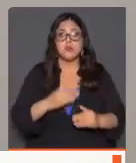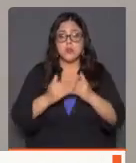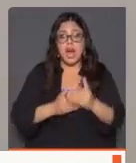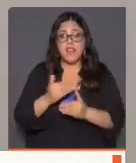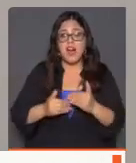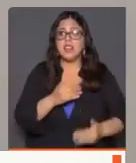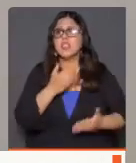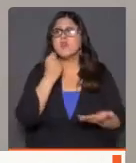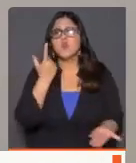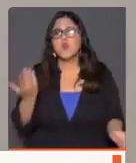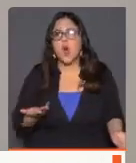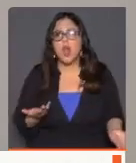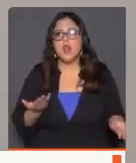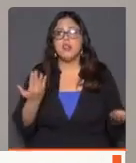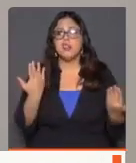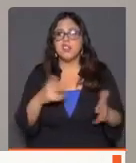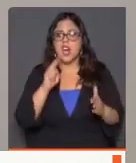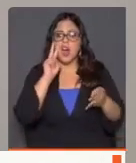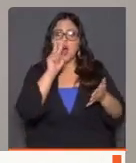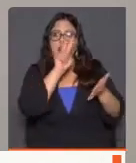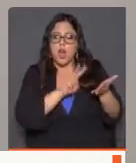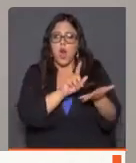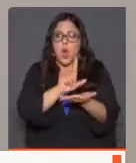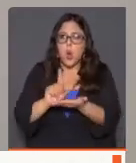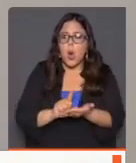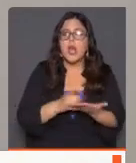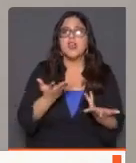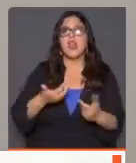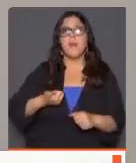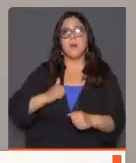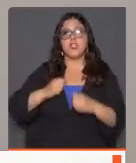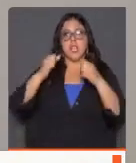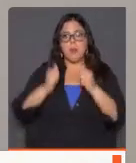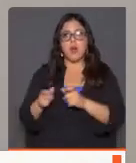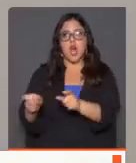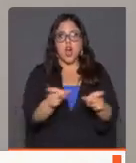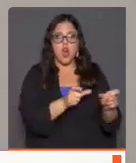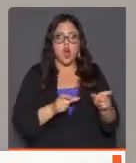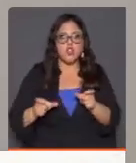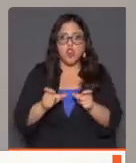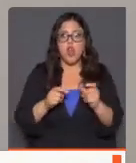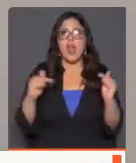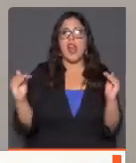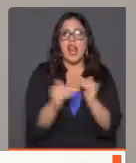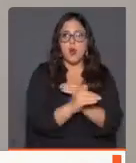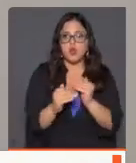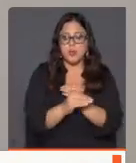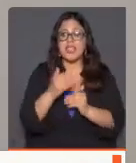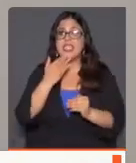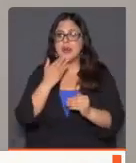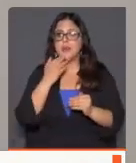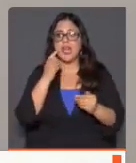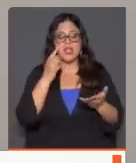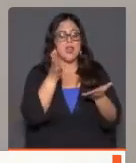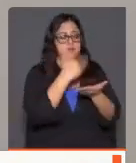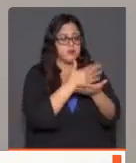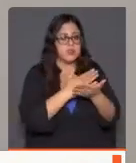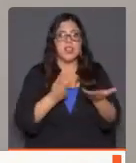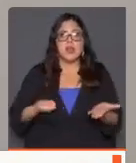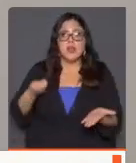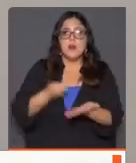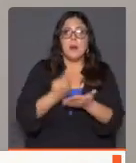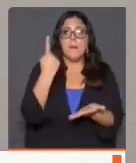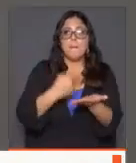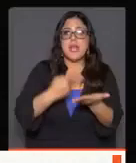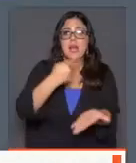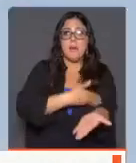ejemplo, estamos determinando los espacios donde las policías van a poder hacer controles dentro de las autopistas. Hemos determinado una inversión de 1.000 millones conjunto